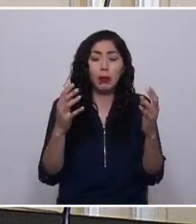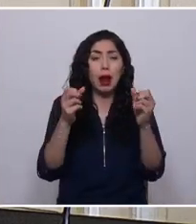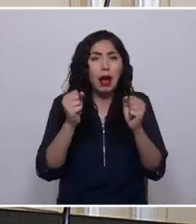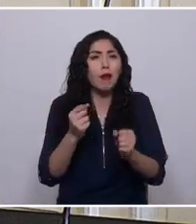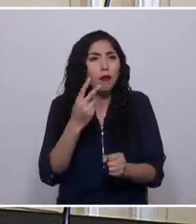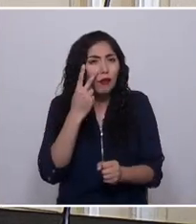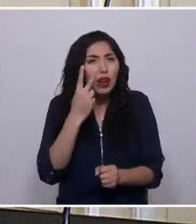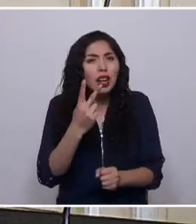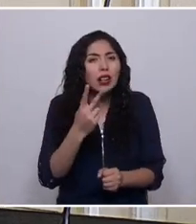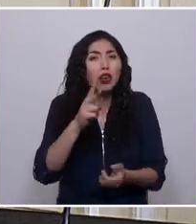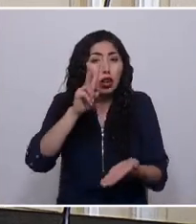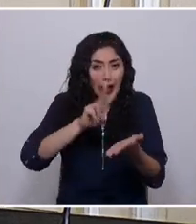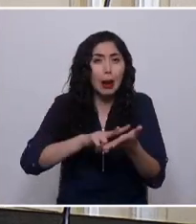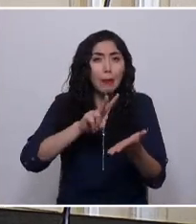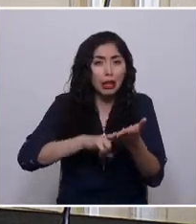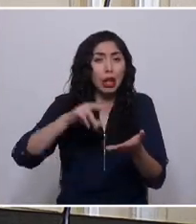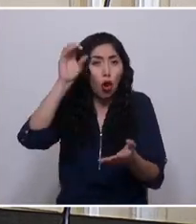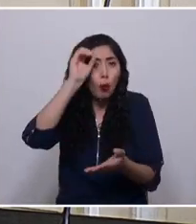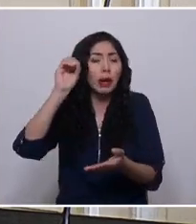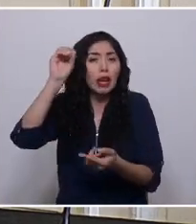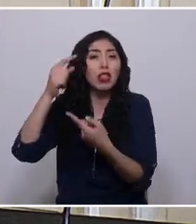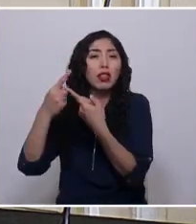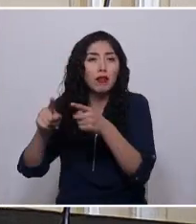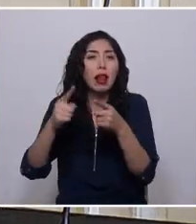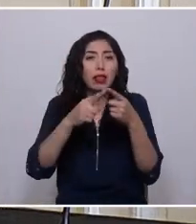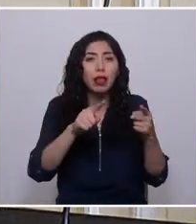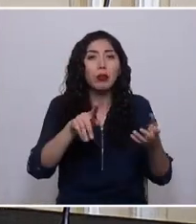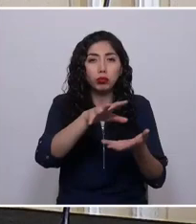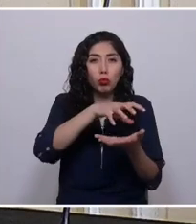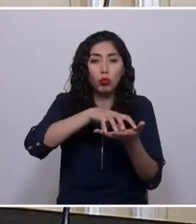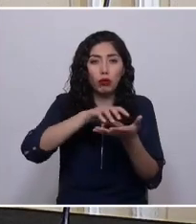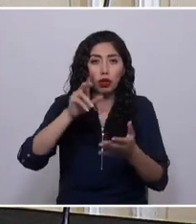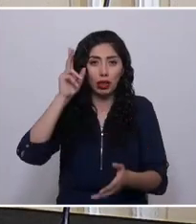realmente opinan los distintos sectores de los pueblos indígenas.